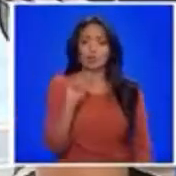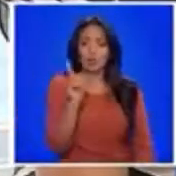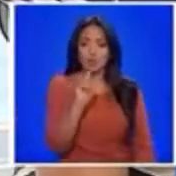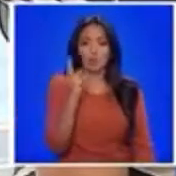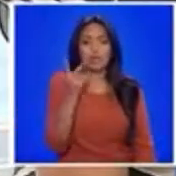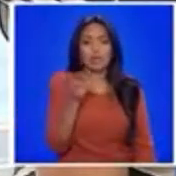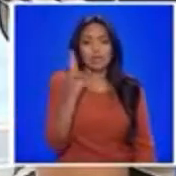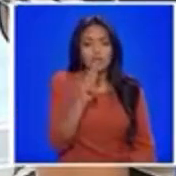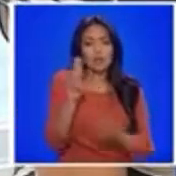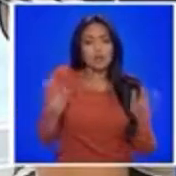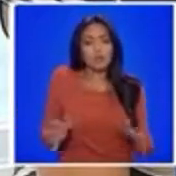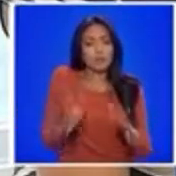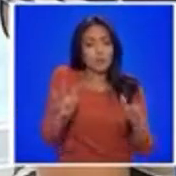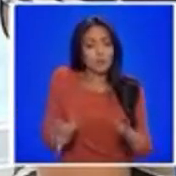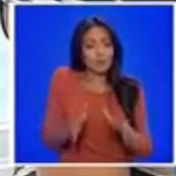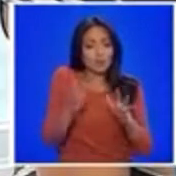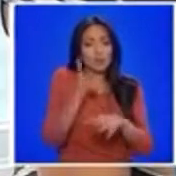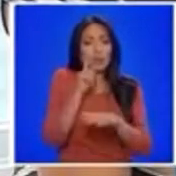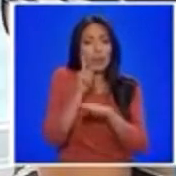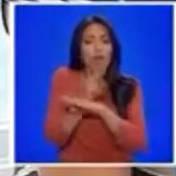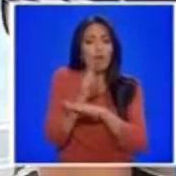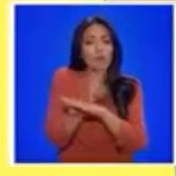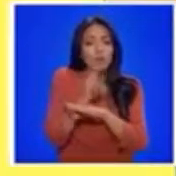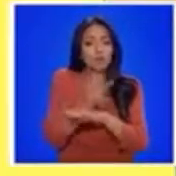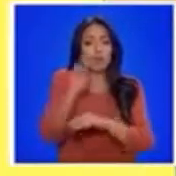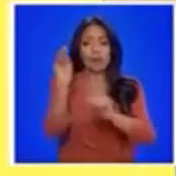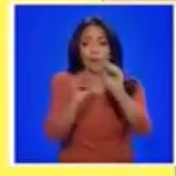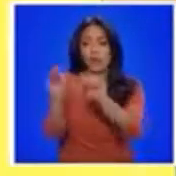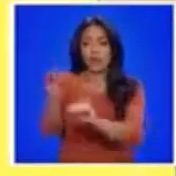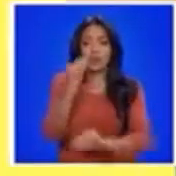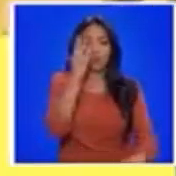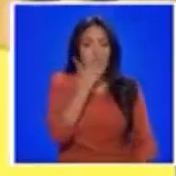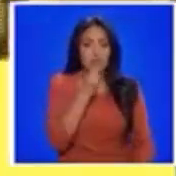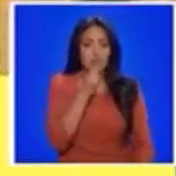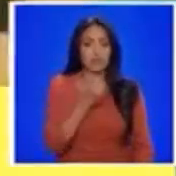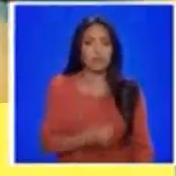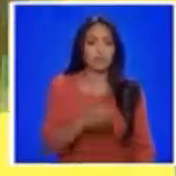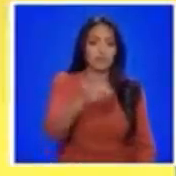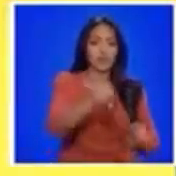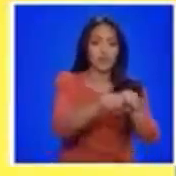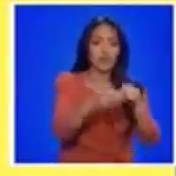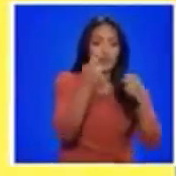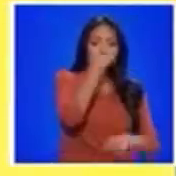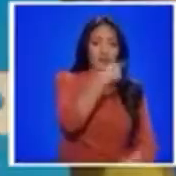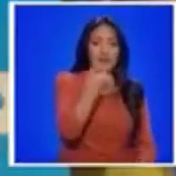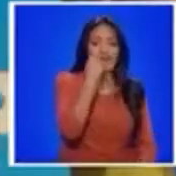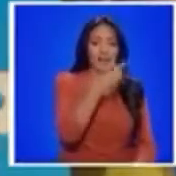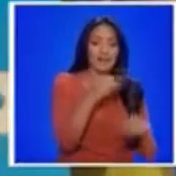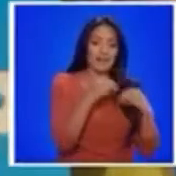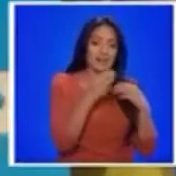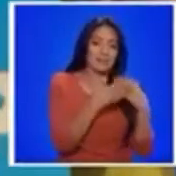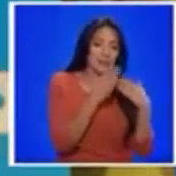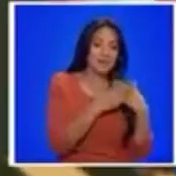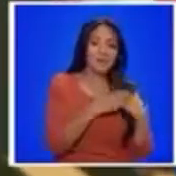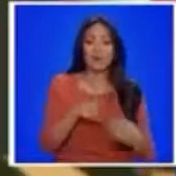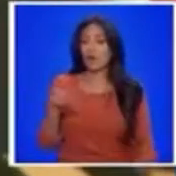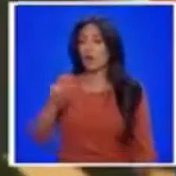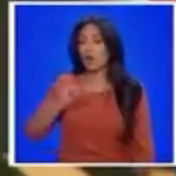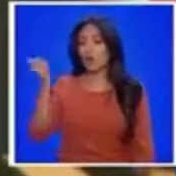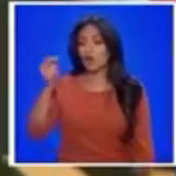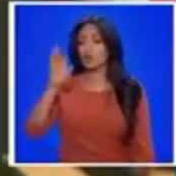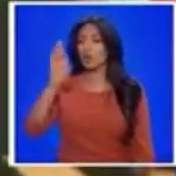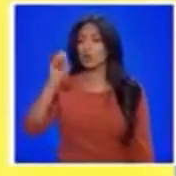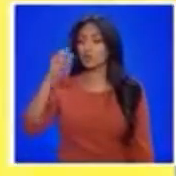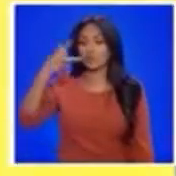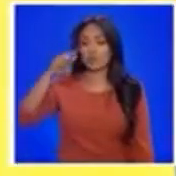también pueden ser usados como objetos de decoración. El rompecaras, su versión más simple, Yotochi, son los